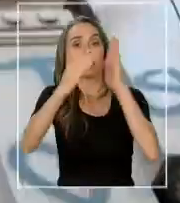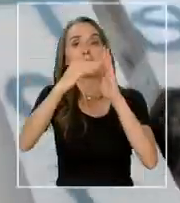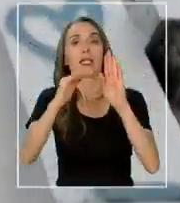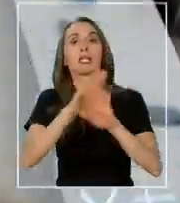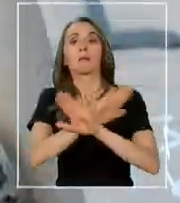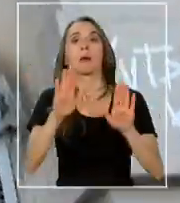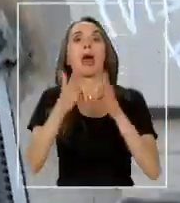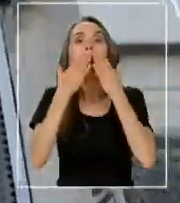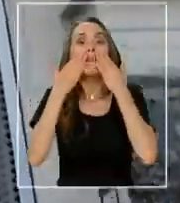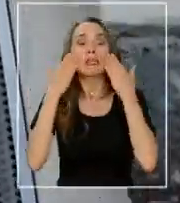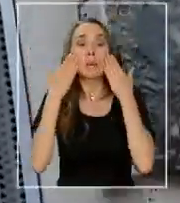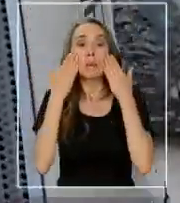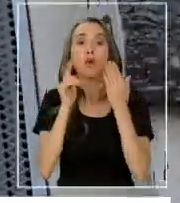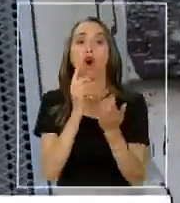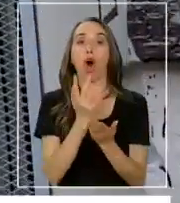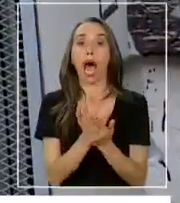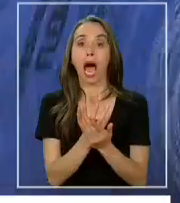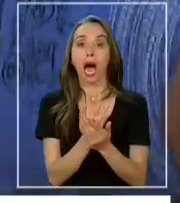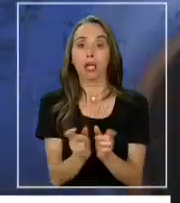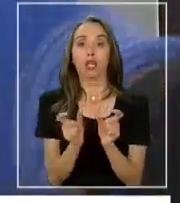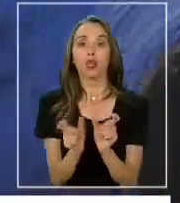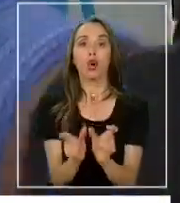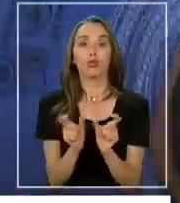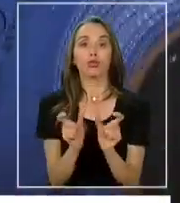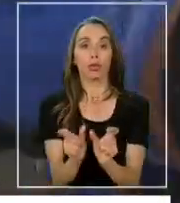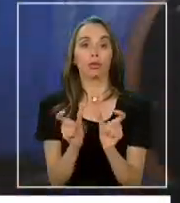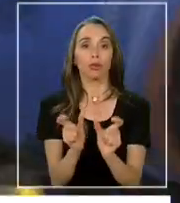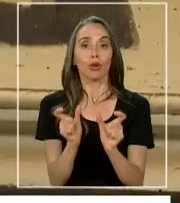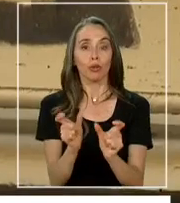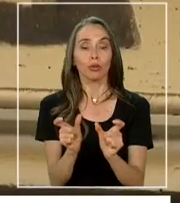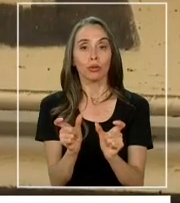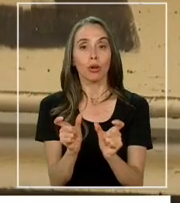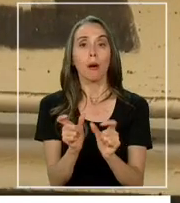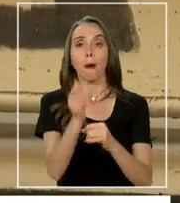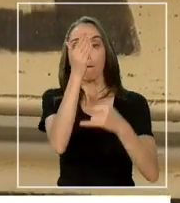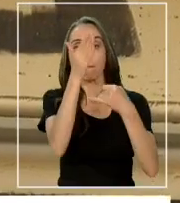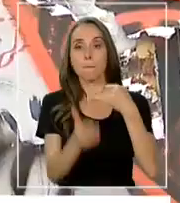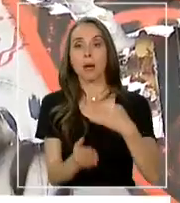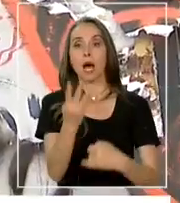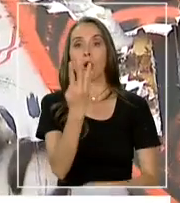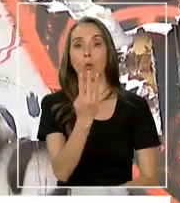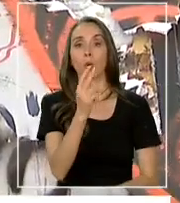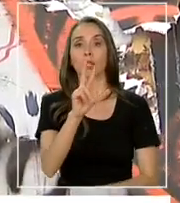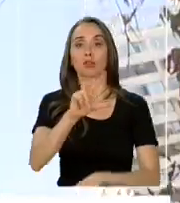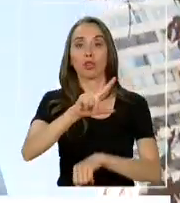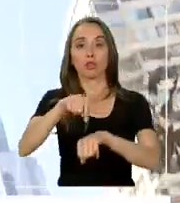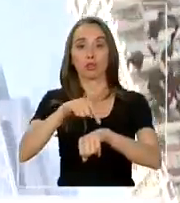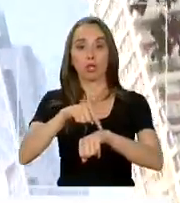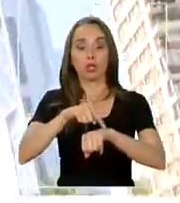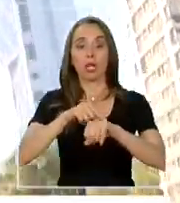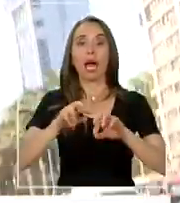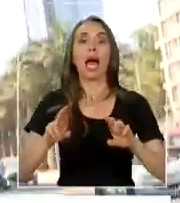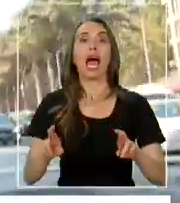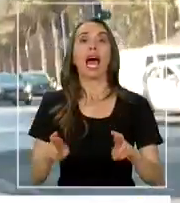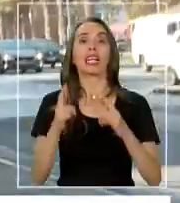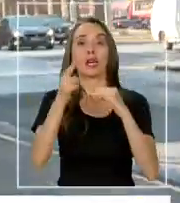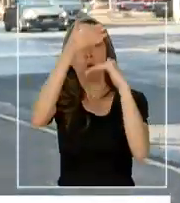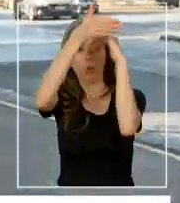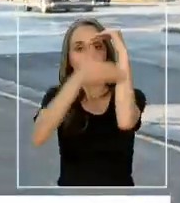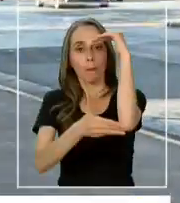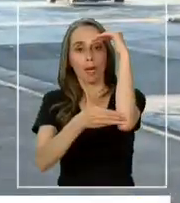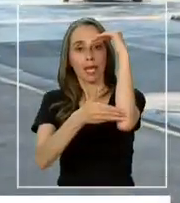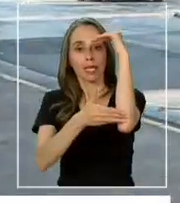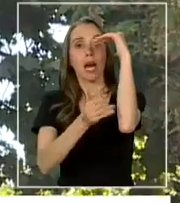limpio. Para eso existirá un monitoreo constante, dejando un plazo de 48 horas para recuperar una fachada